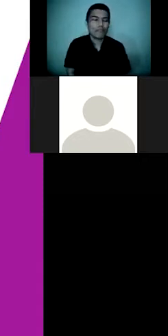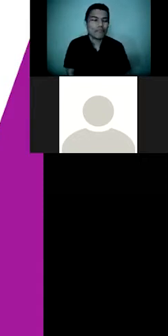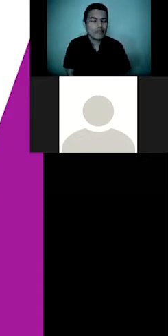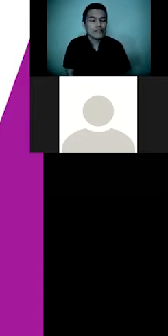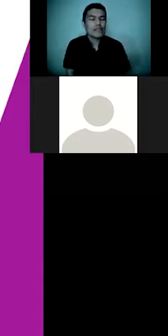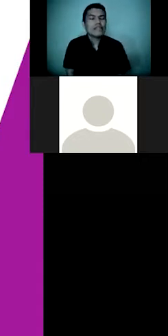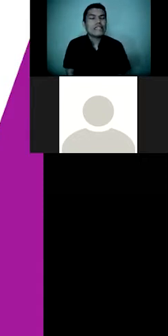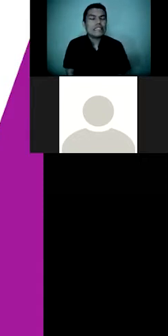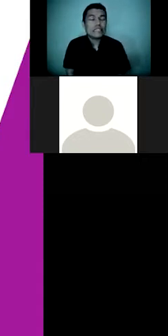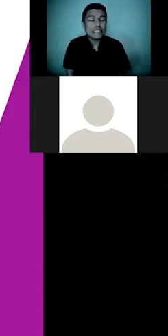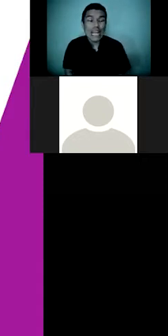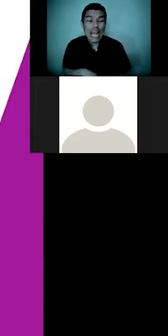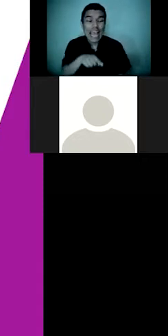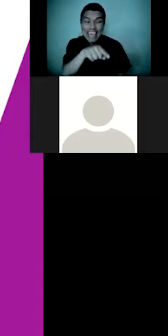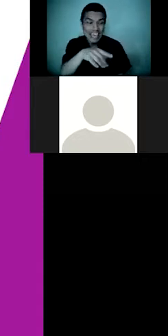12.